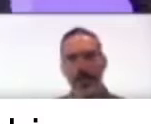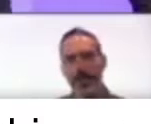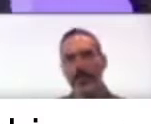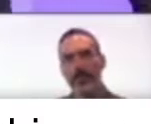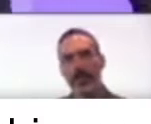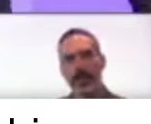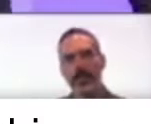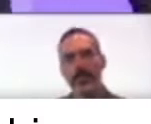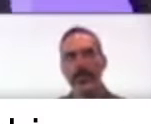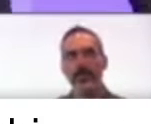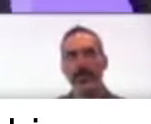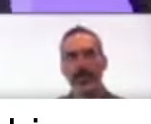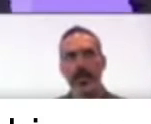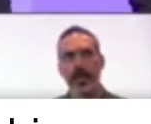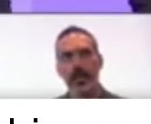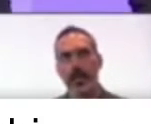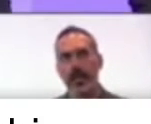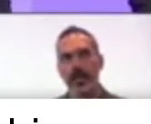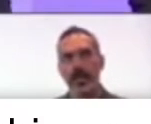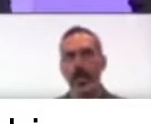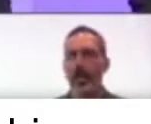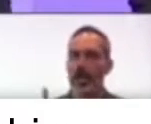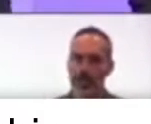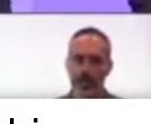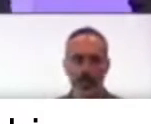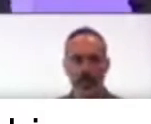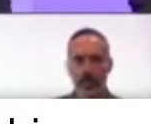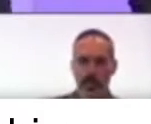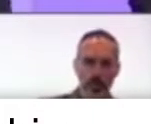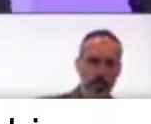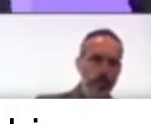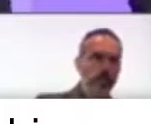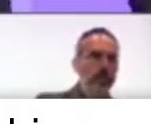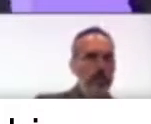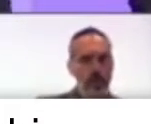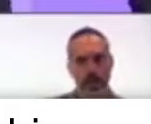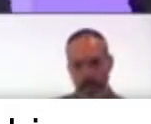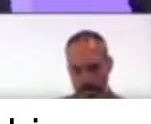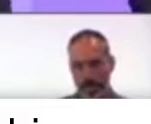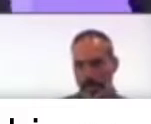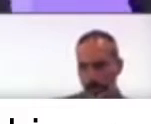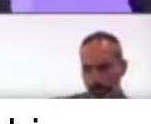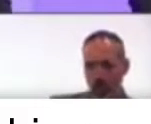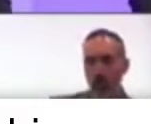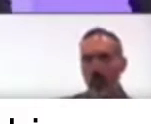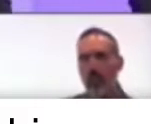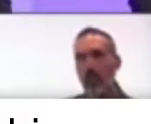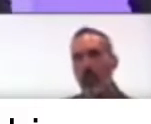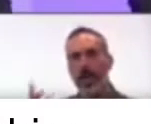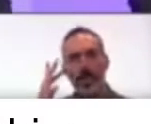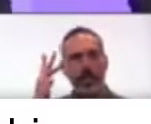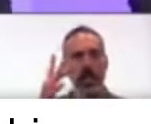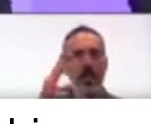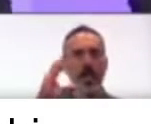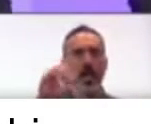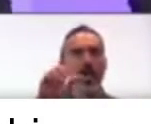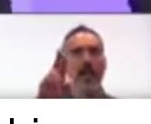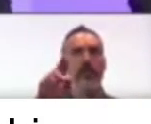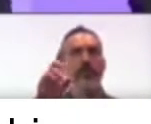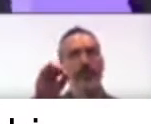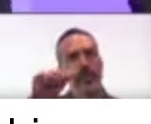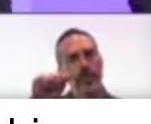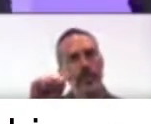que arrancaremos la relaminación de la Avenida San Claudio en Ciudad Universitaria, la Avenida